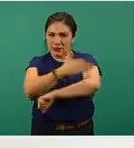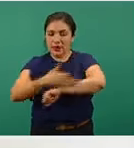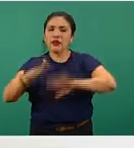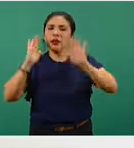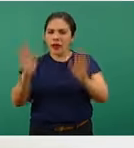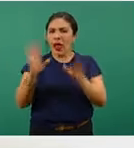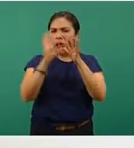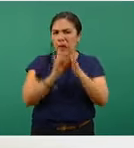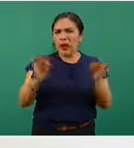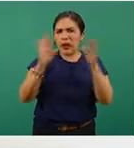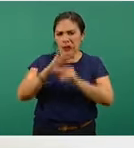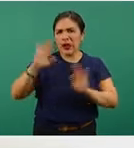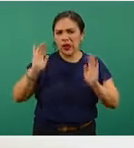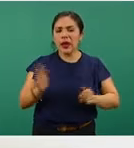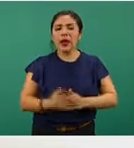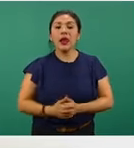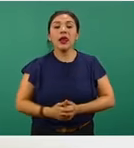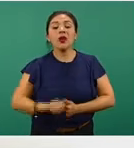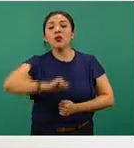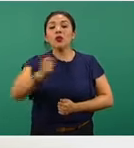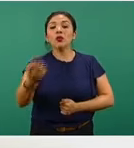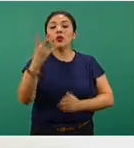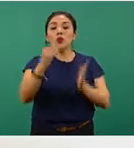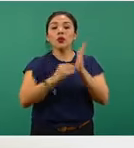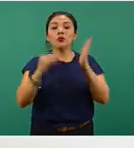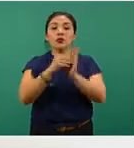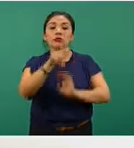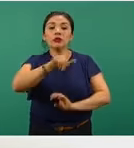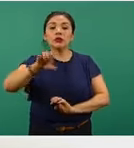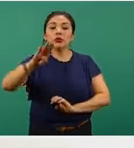sido ya expuestas, y